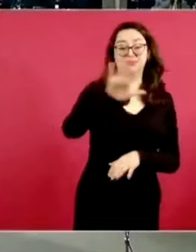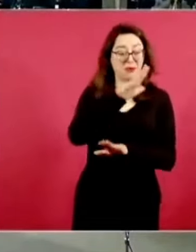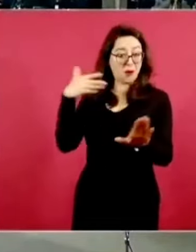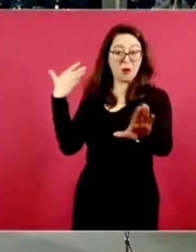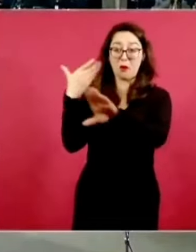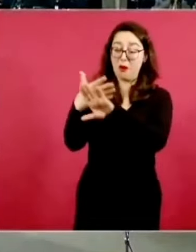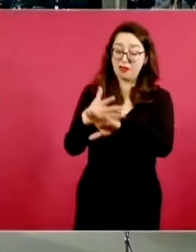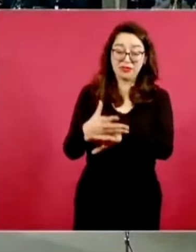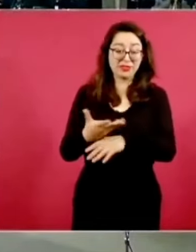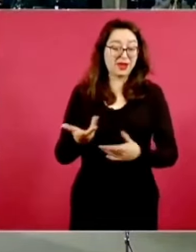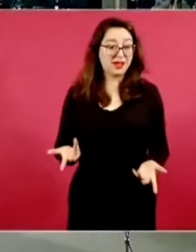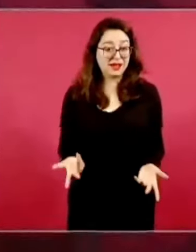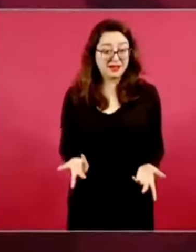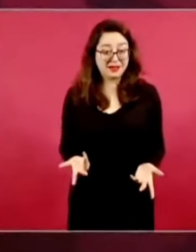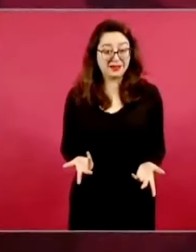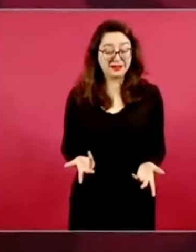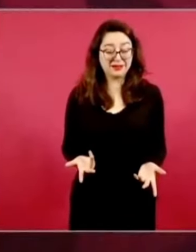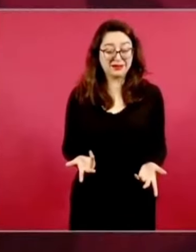Bueno,